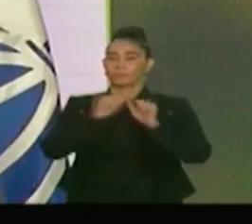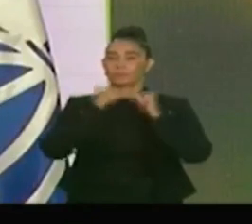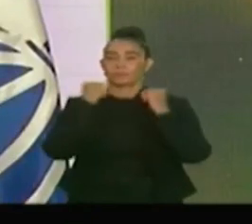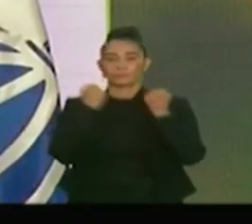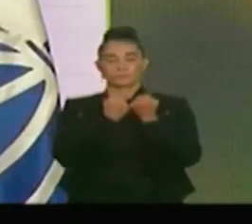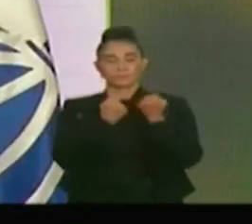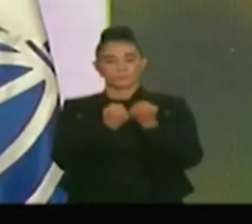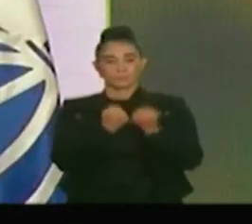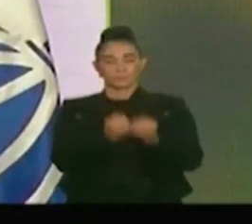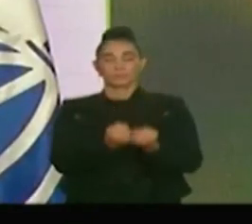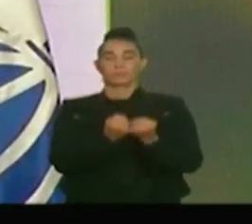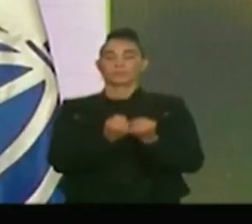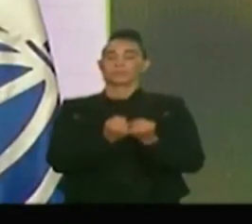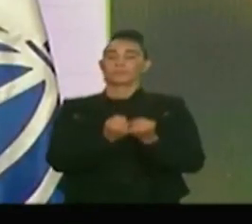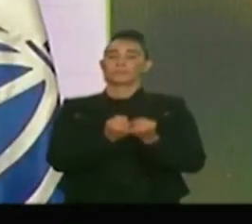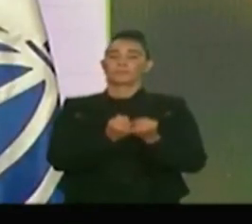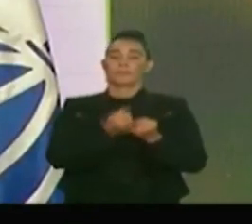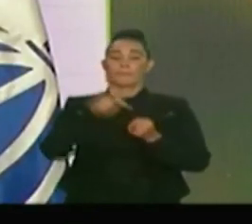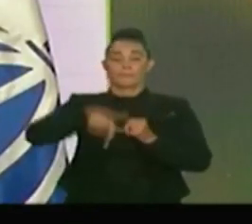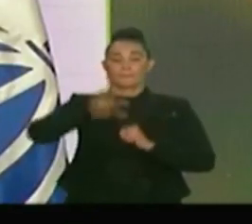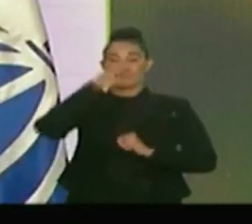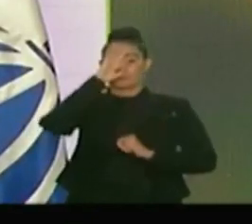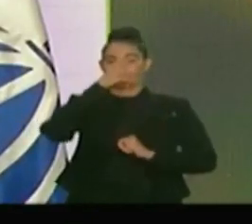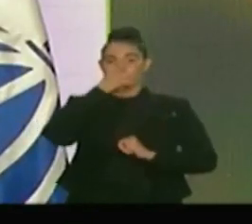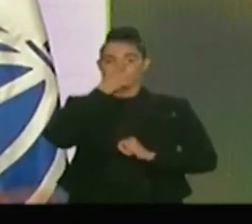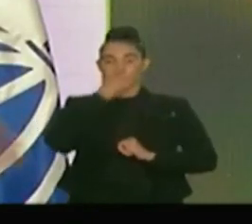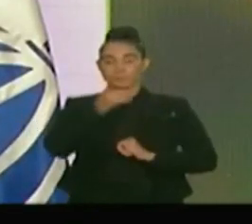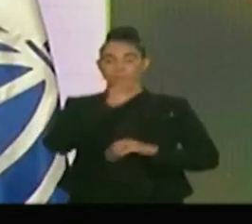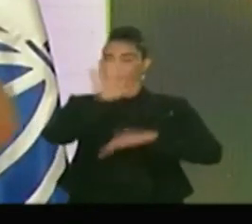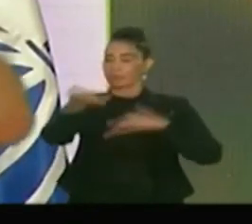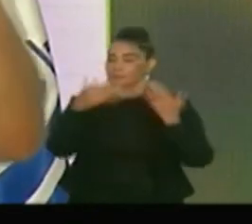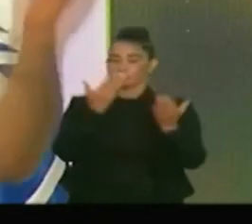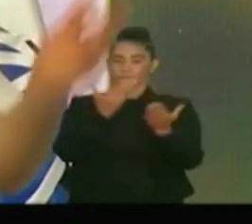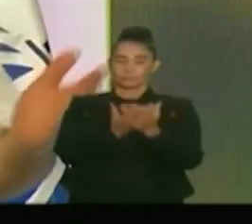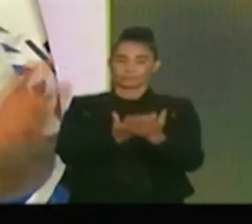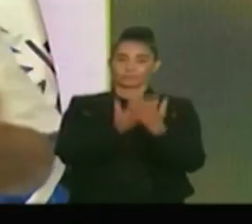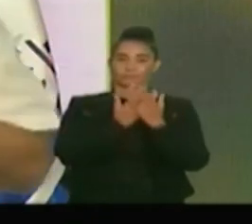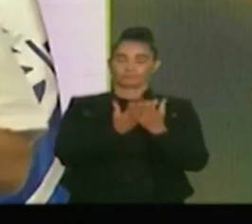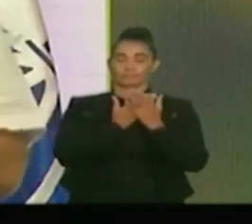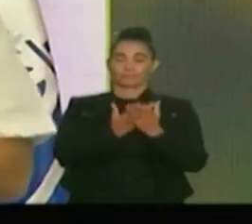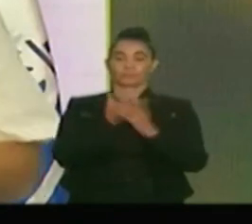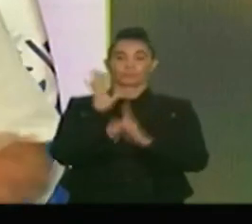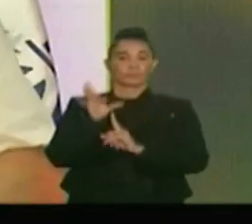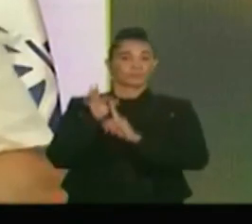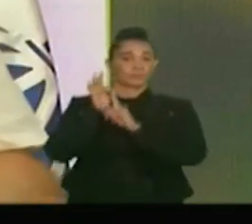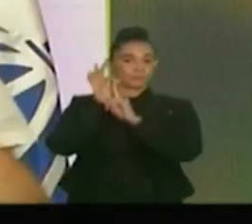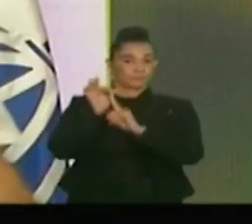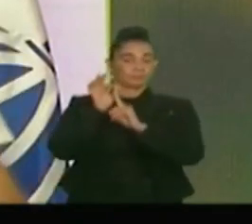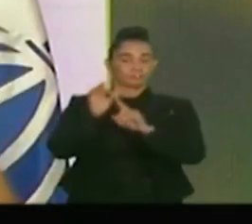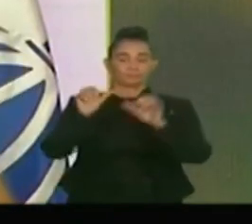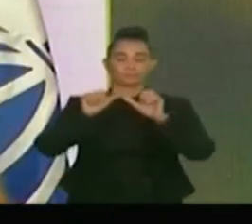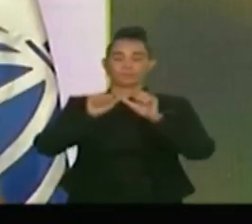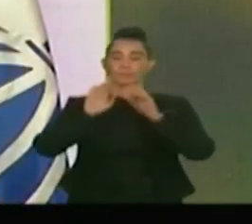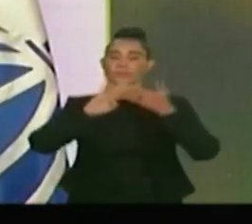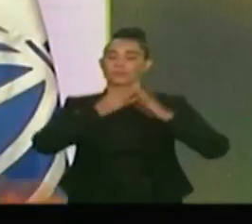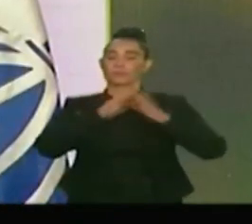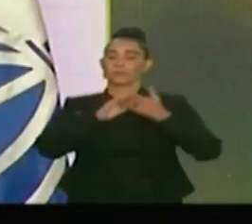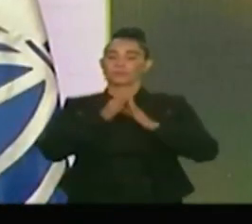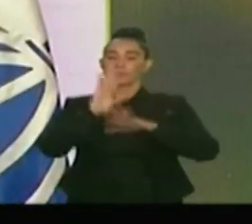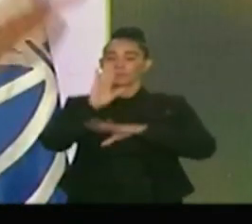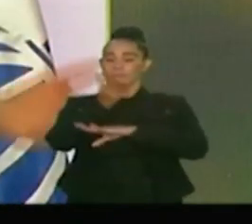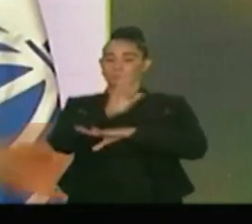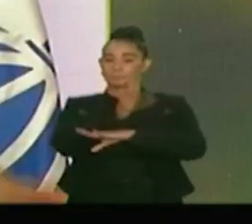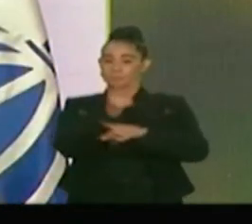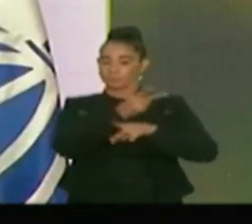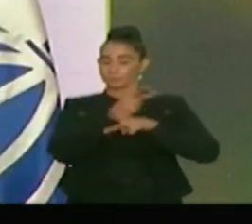sociedad de la República Dominicana, a todos, especialmente obviamente a la comunidad medioambiental, pero